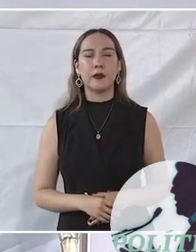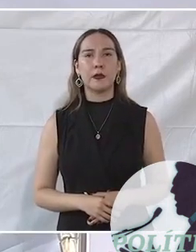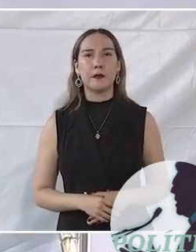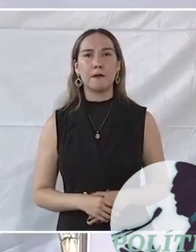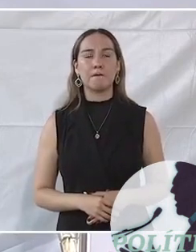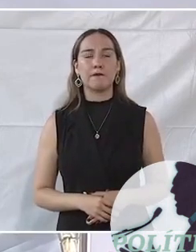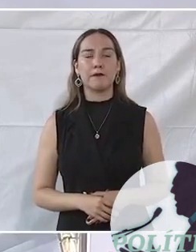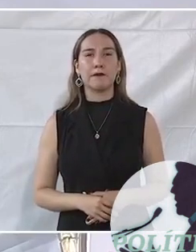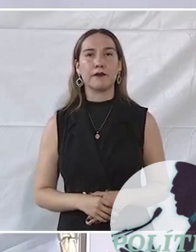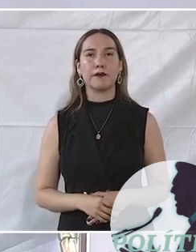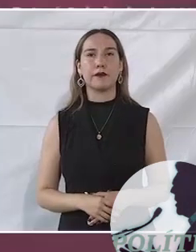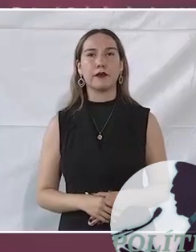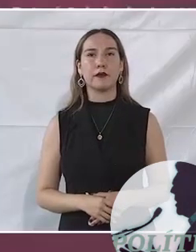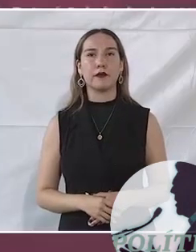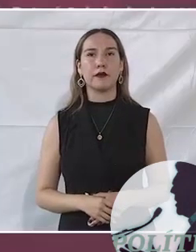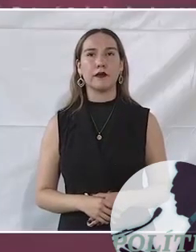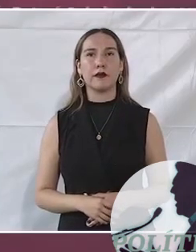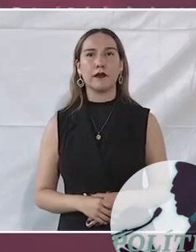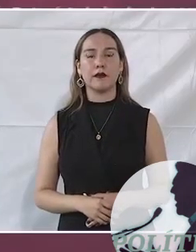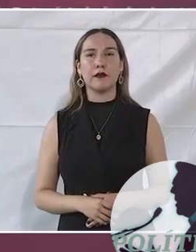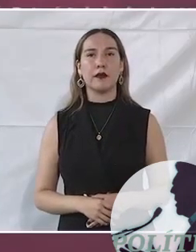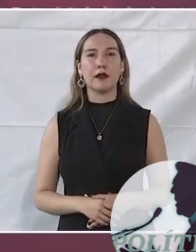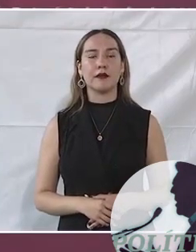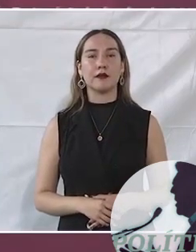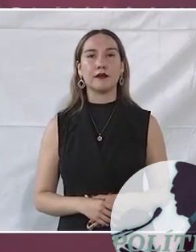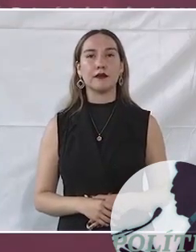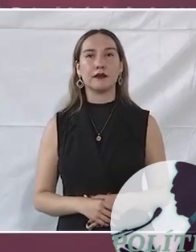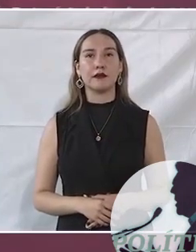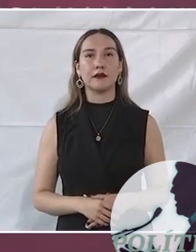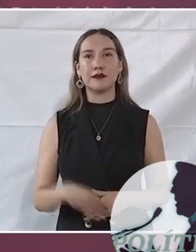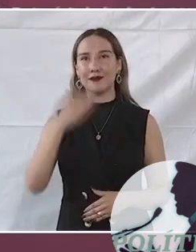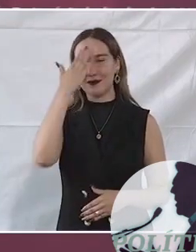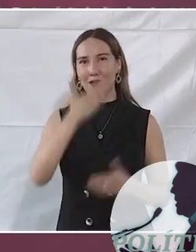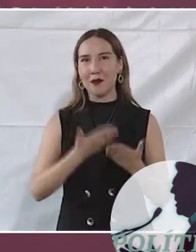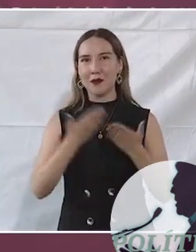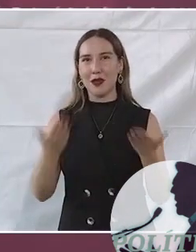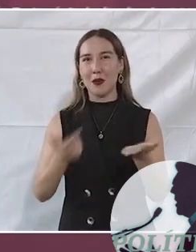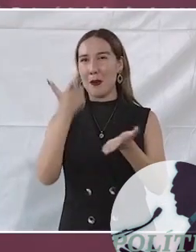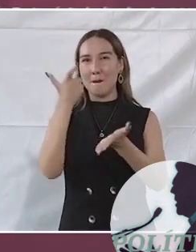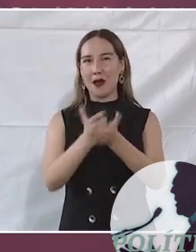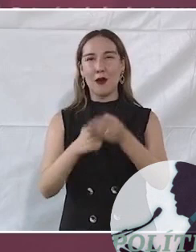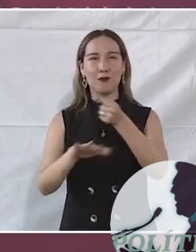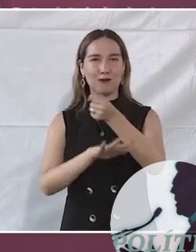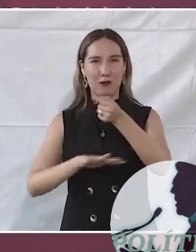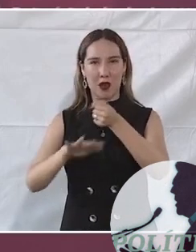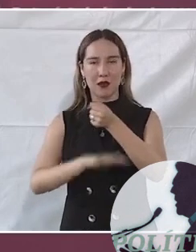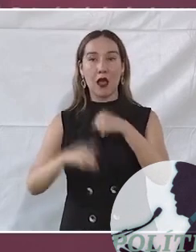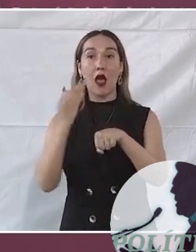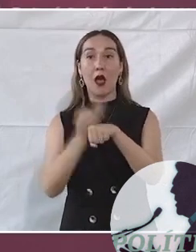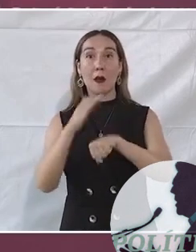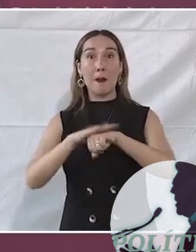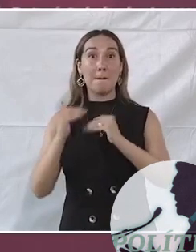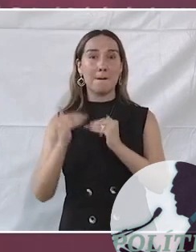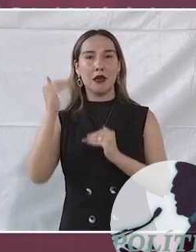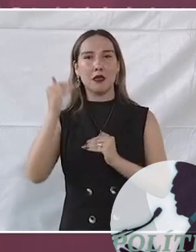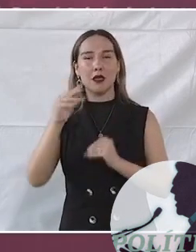cosa como antes, porque también en el tiempo que llevamos ha aumentado el salario mínimo de